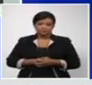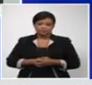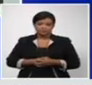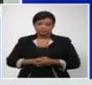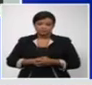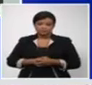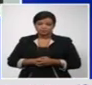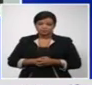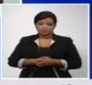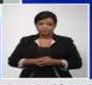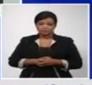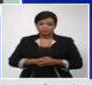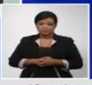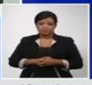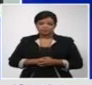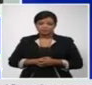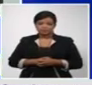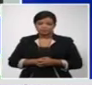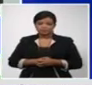El